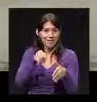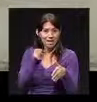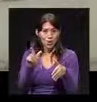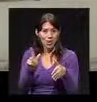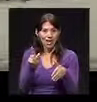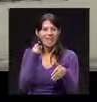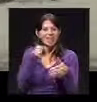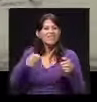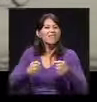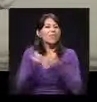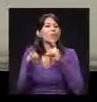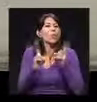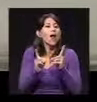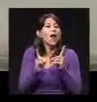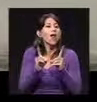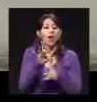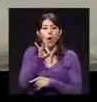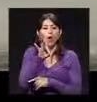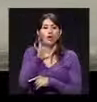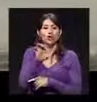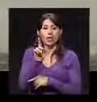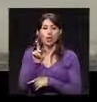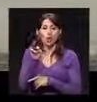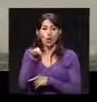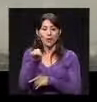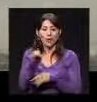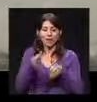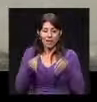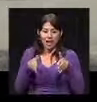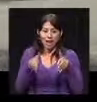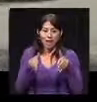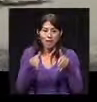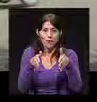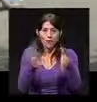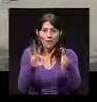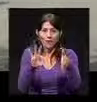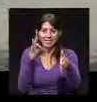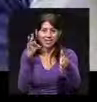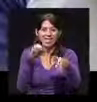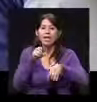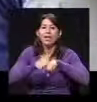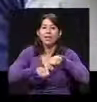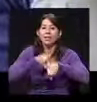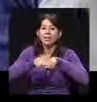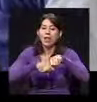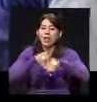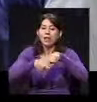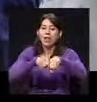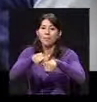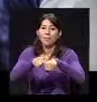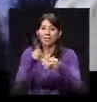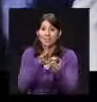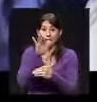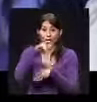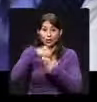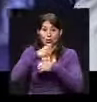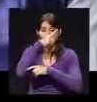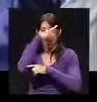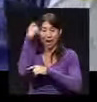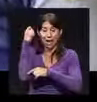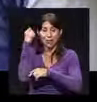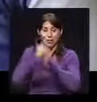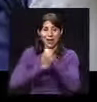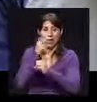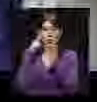reto consistía en recorrer los 800 kilómetros de la ruta francesa en bicicleta. El proyecto se llevó a cabo en el verano